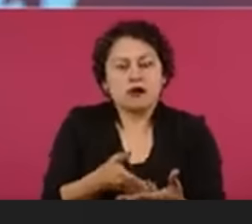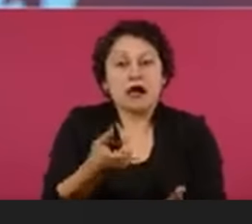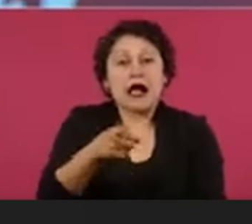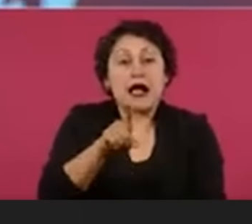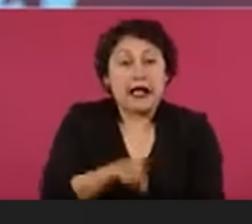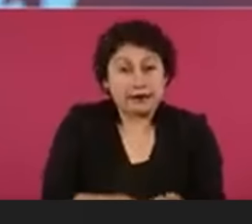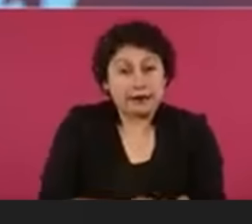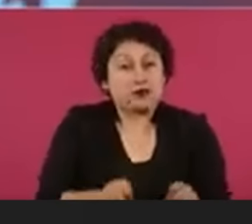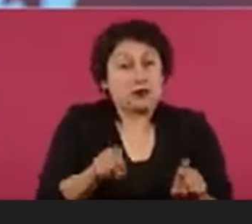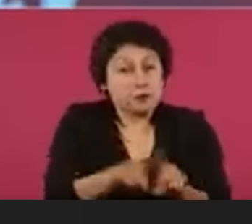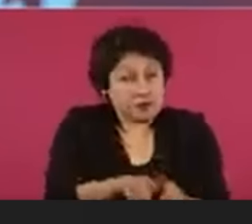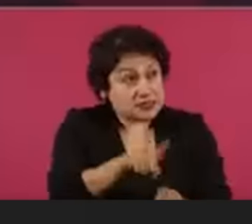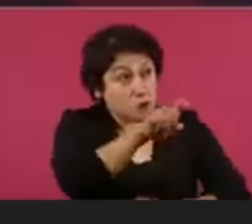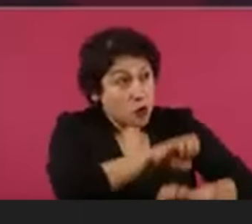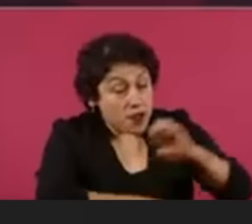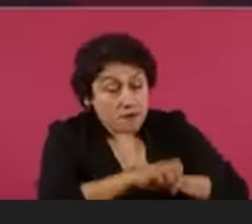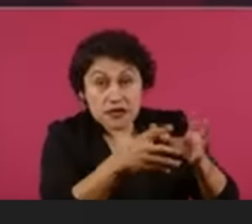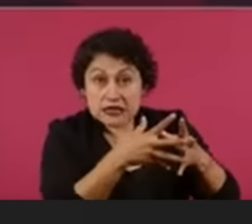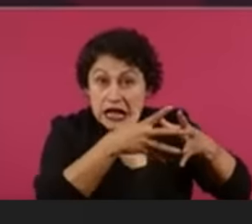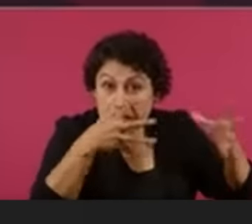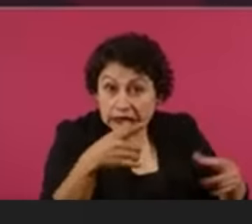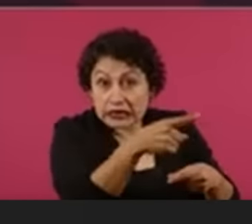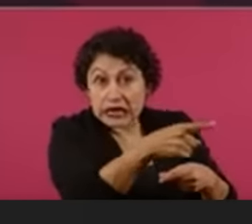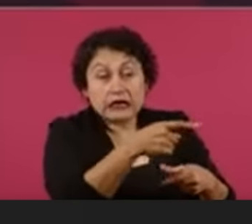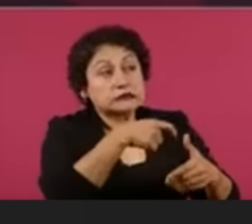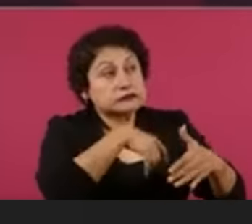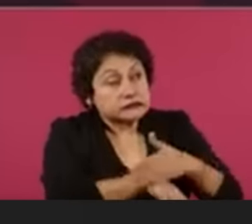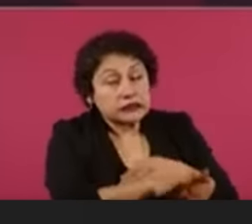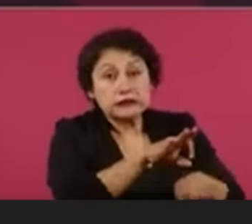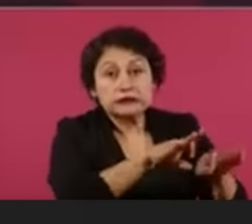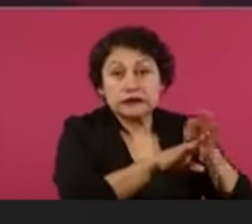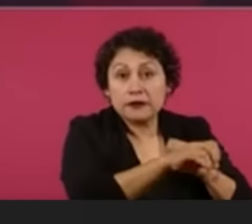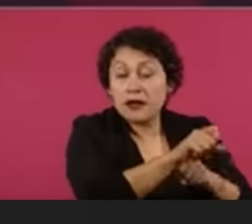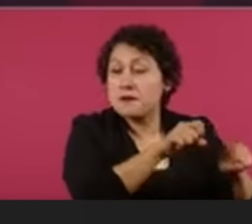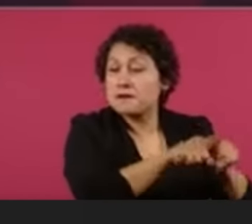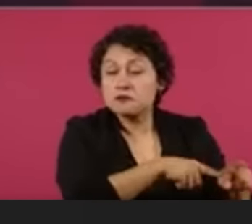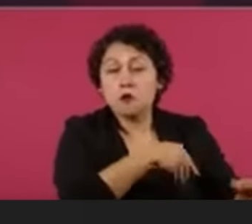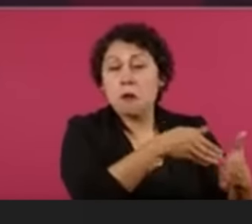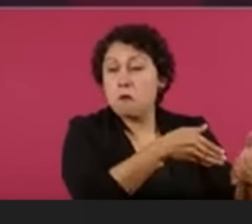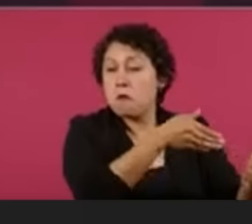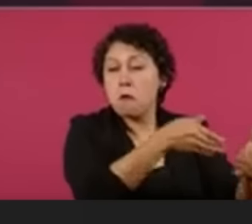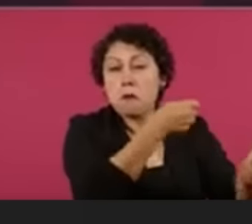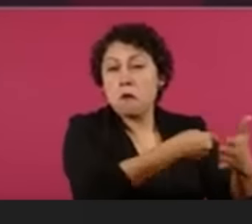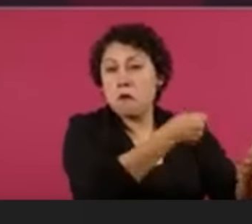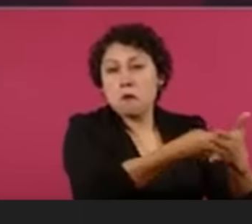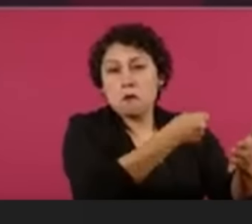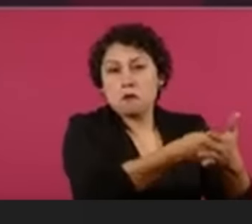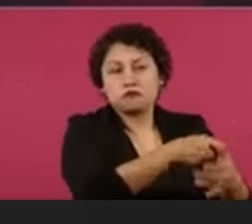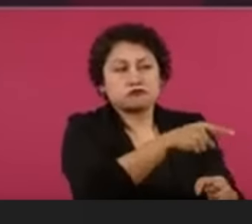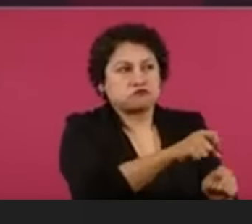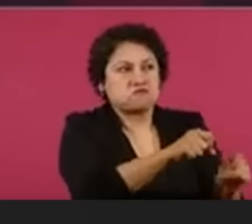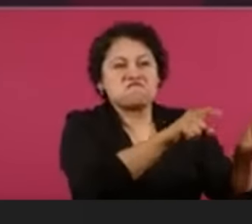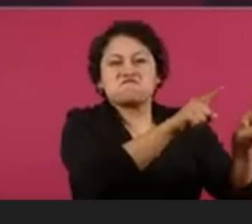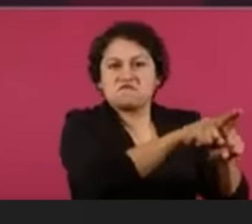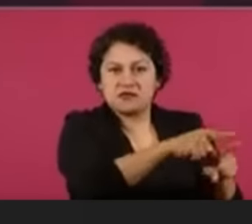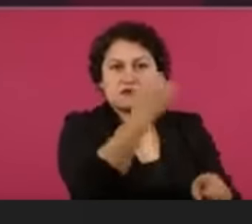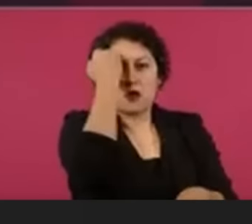propias corporaciones mediáticas, que son en esencia aparatos ideológicos de la